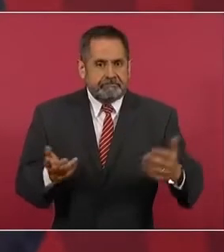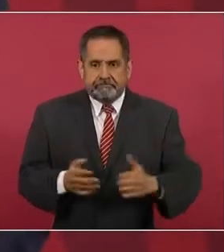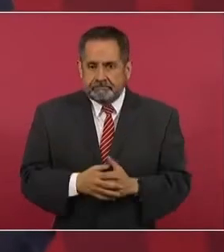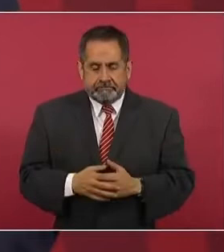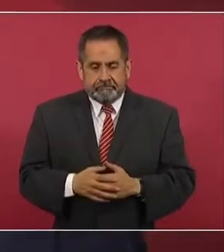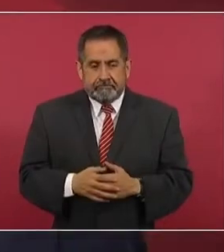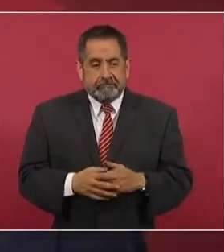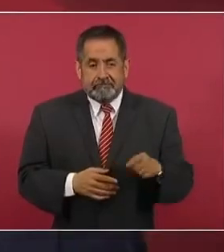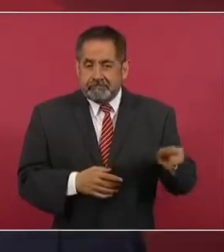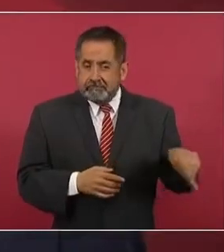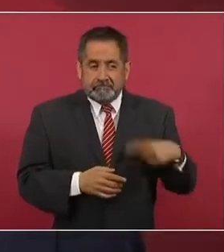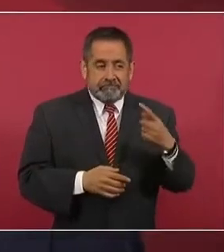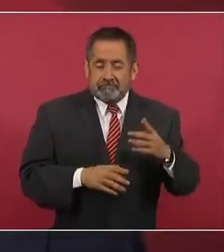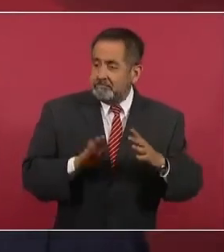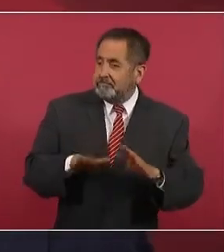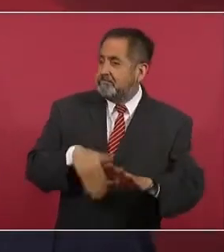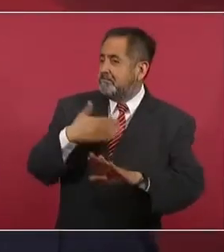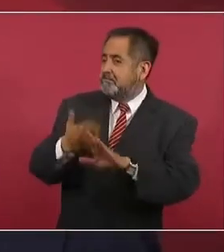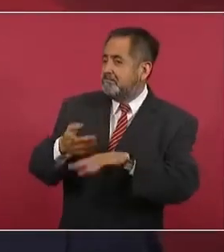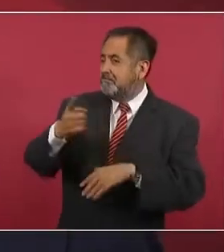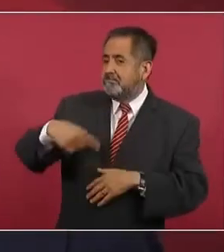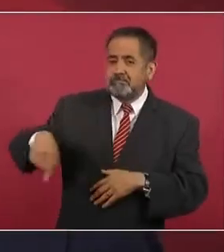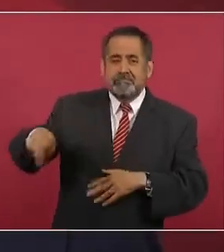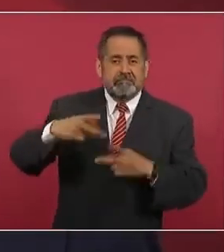en contra de los órganos